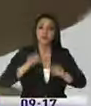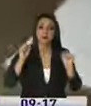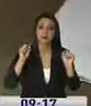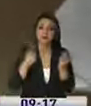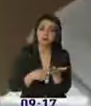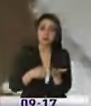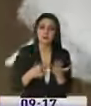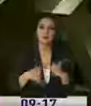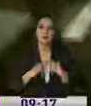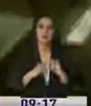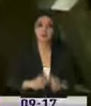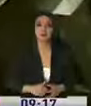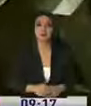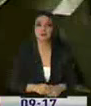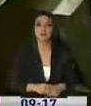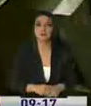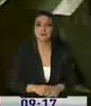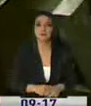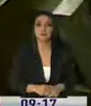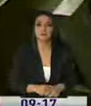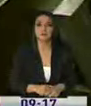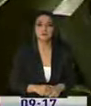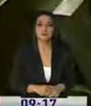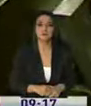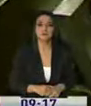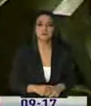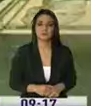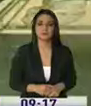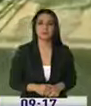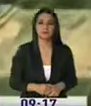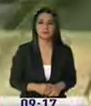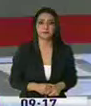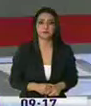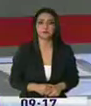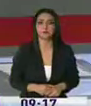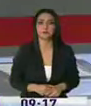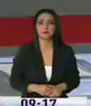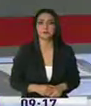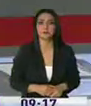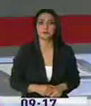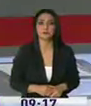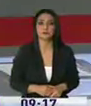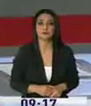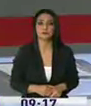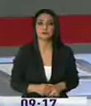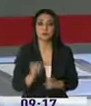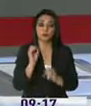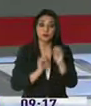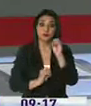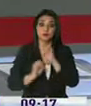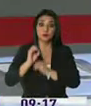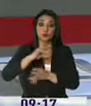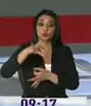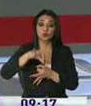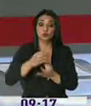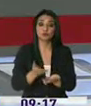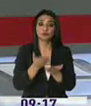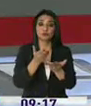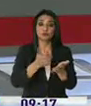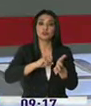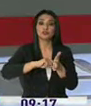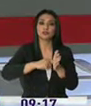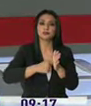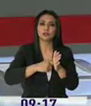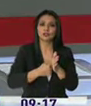su tratamiento. Informó Priscila Cadena. El Observatorio Electoral presentará a la